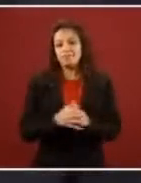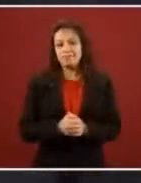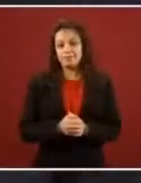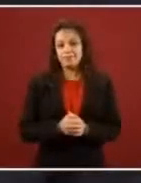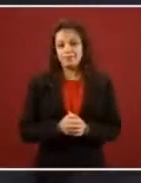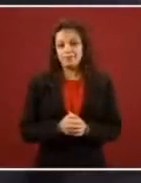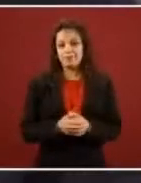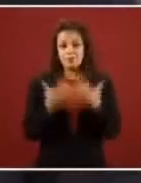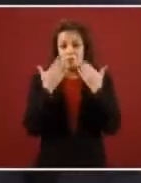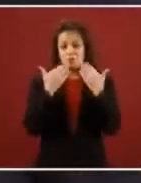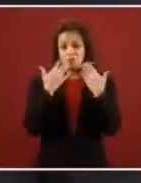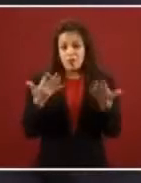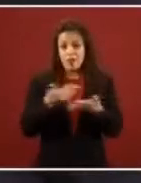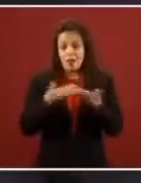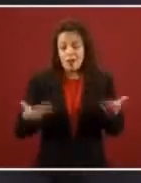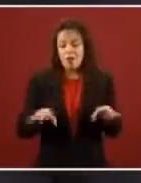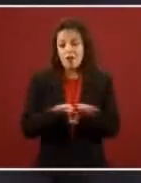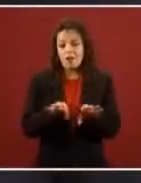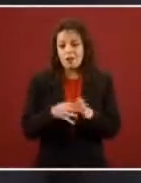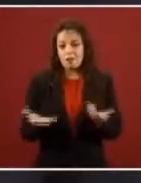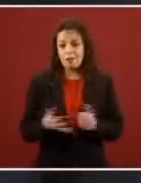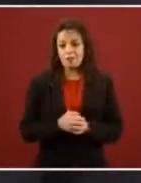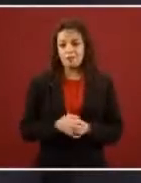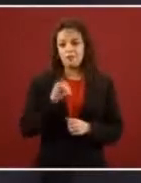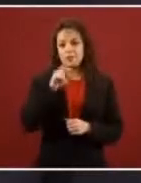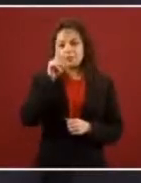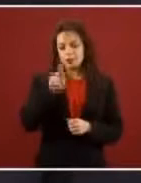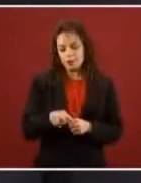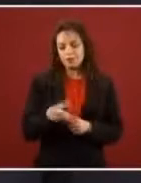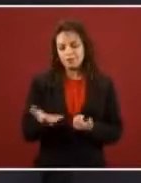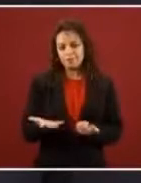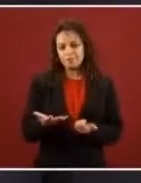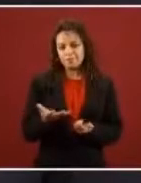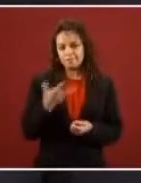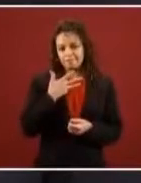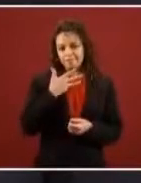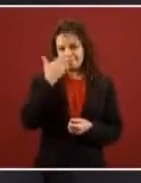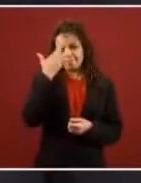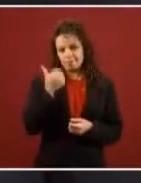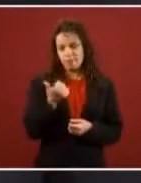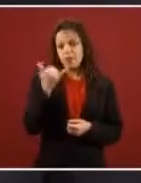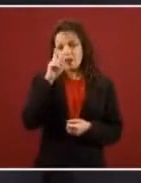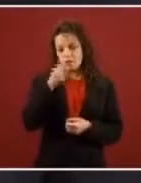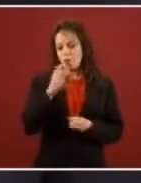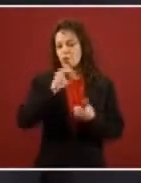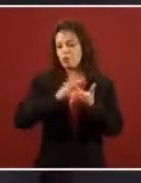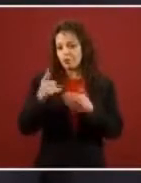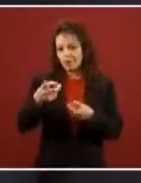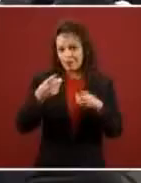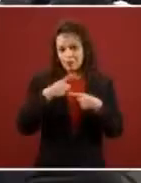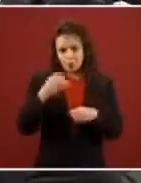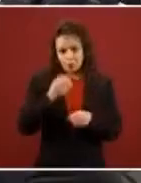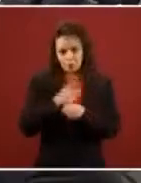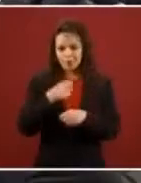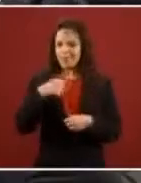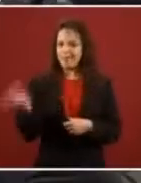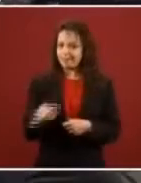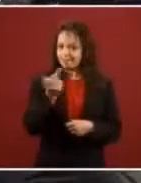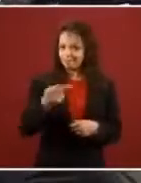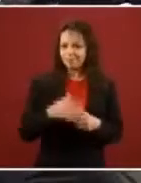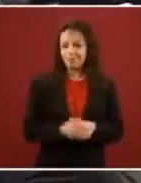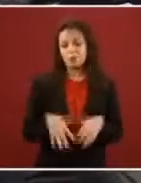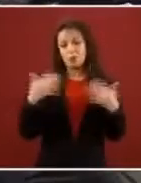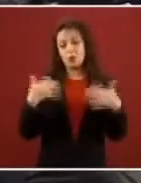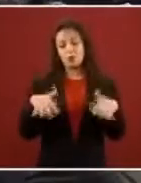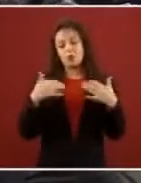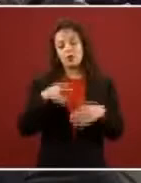Jorge, nos da mucho gusto. Mira, que estés aquí. No, sí. Y yo le agradezco esta oportunidad. Sí, es un tema que aquí